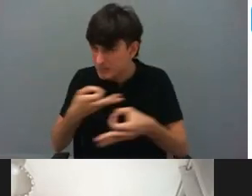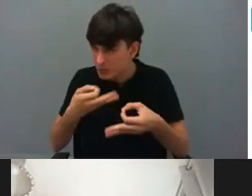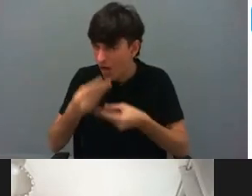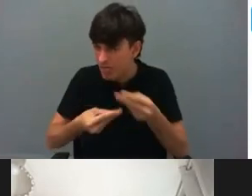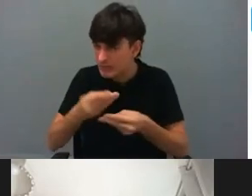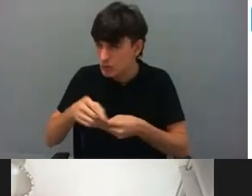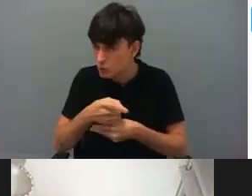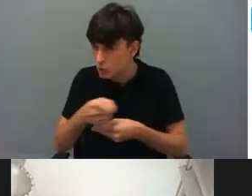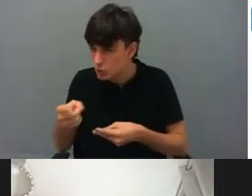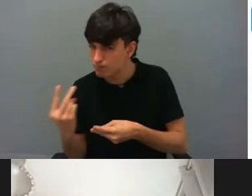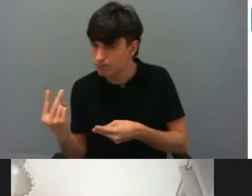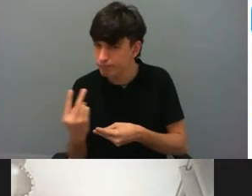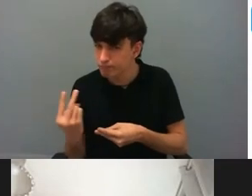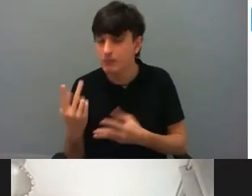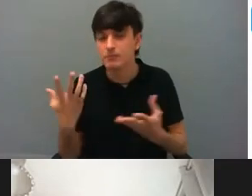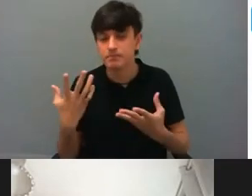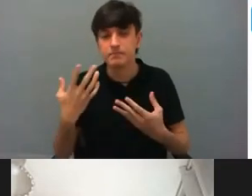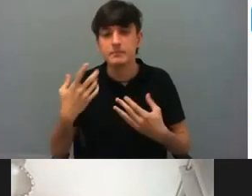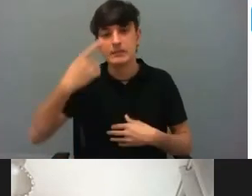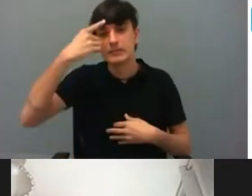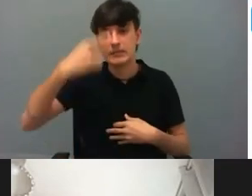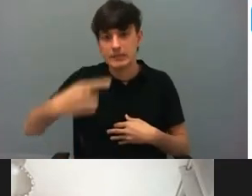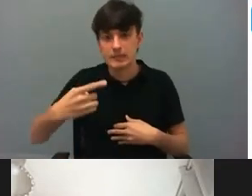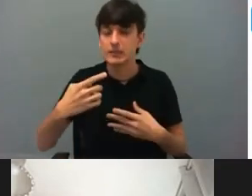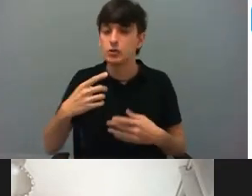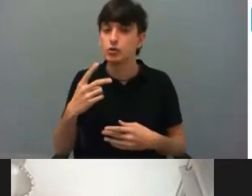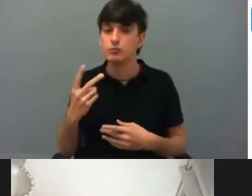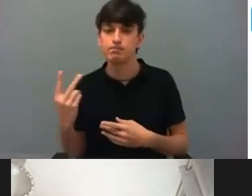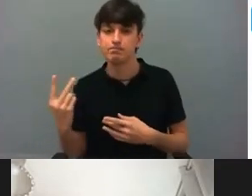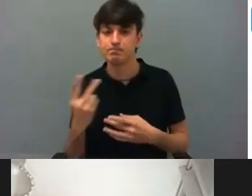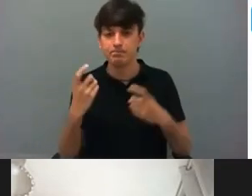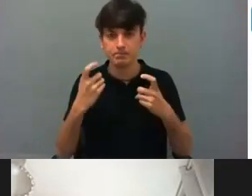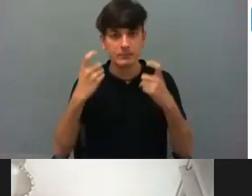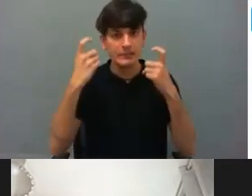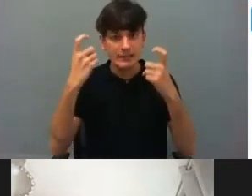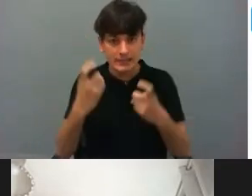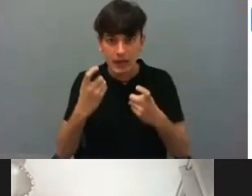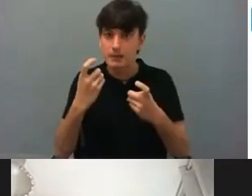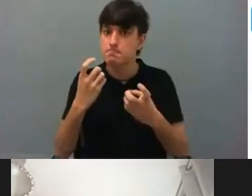sí sabíamos era que lo estábamos haciendo lo mejor que podíamos